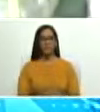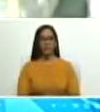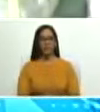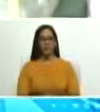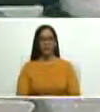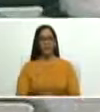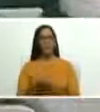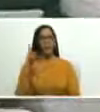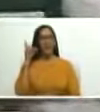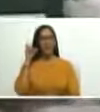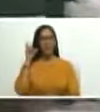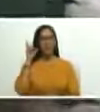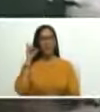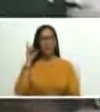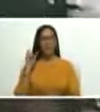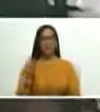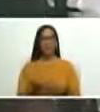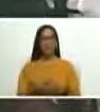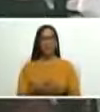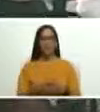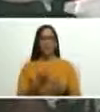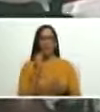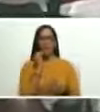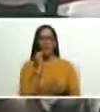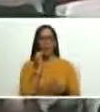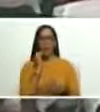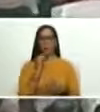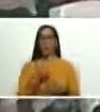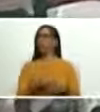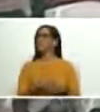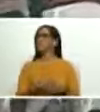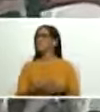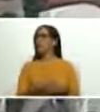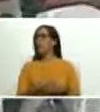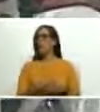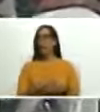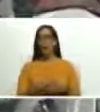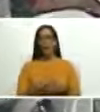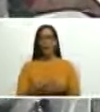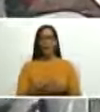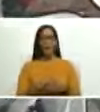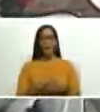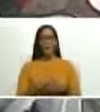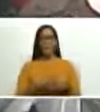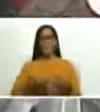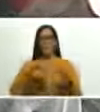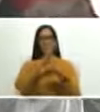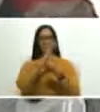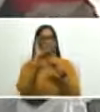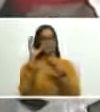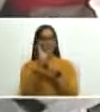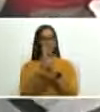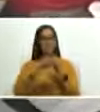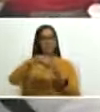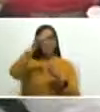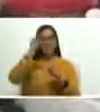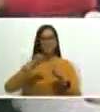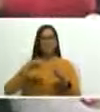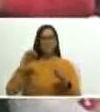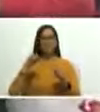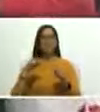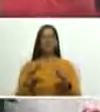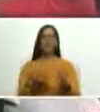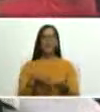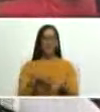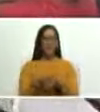vamos a escuchar a una joven muralista, cultora, artista plástica. Se